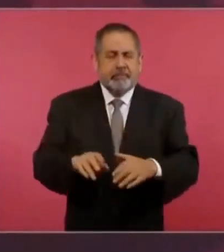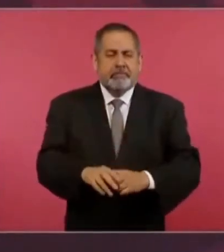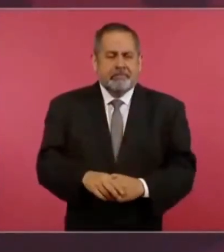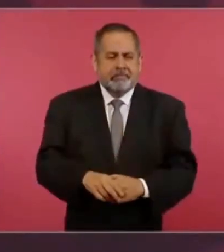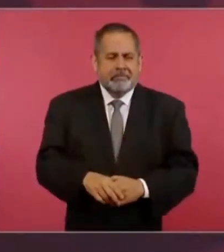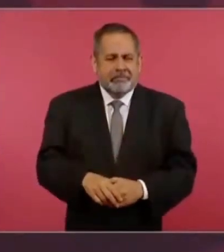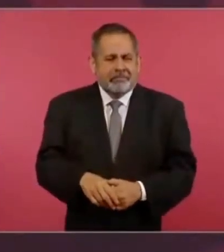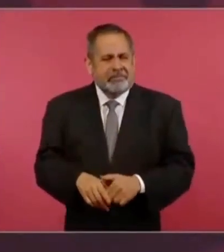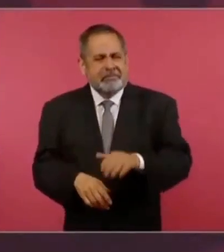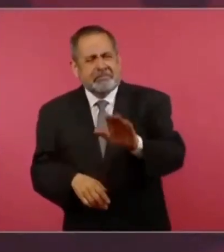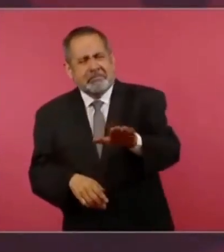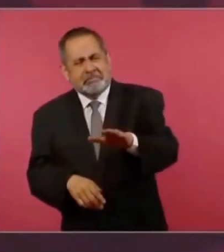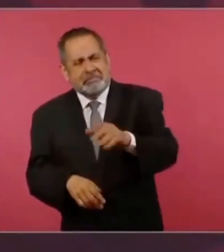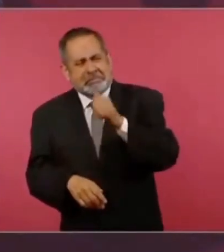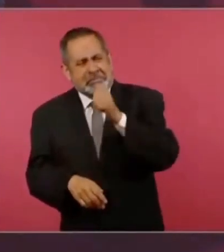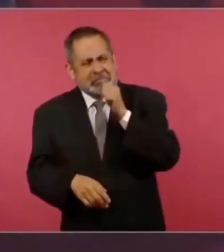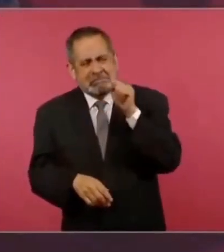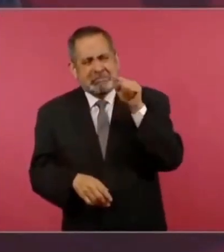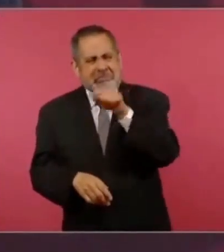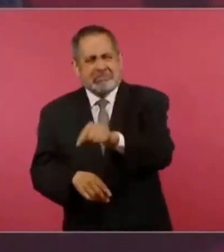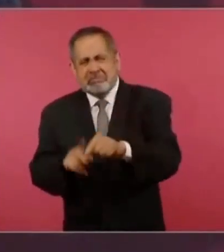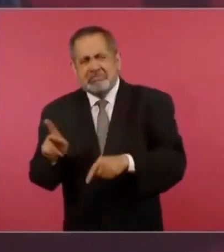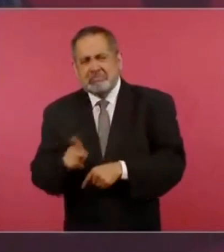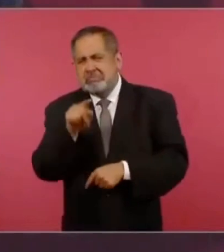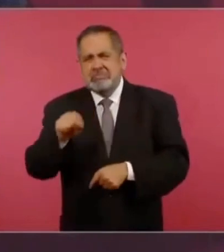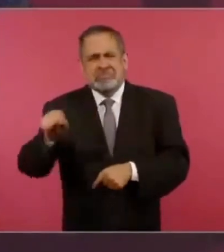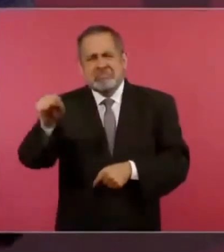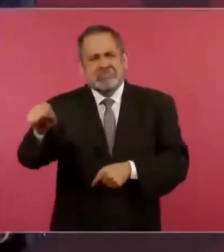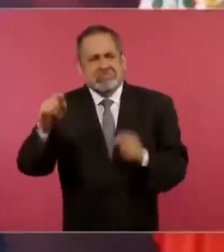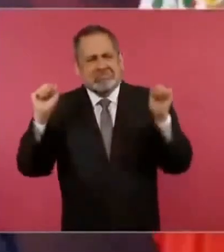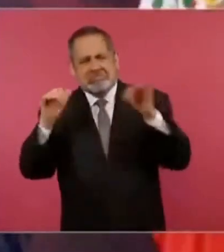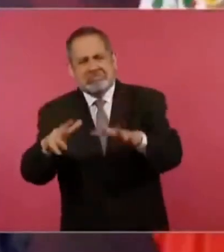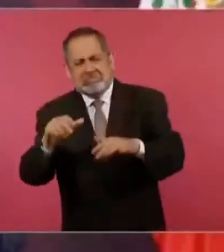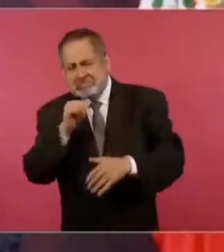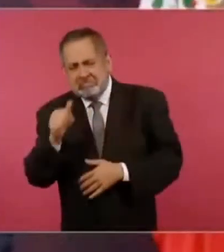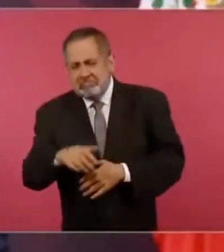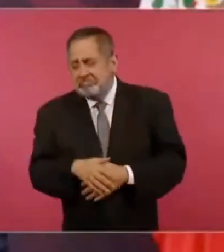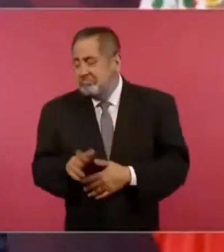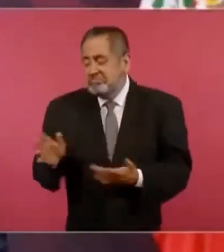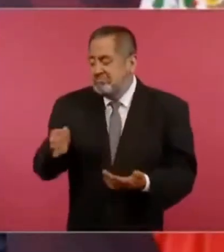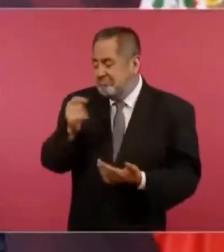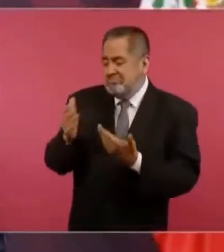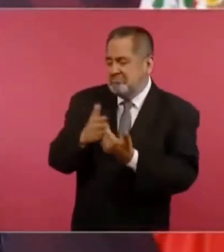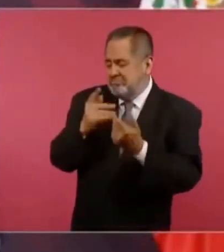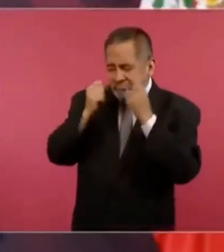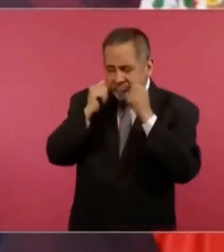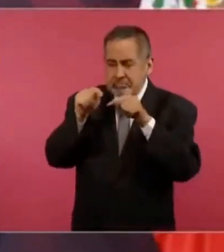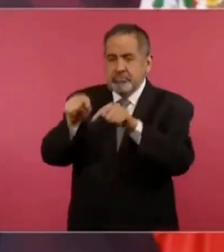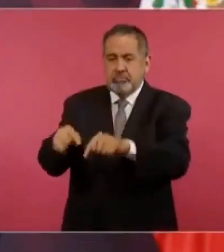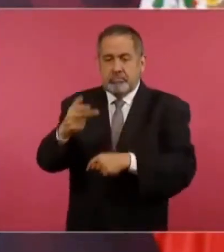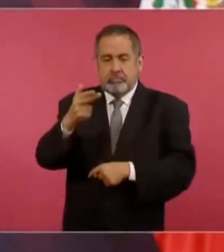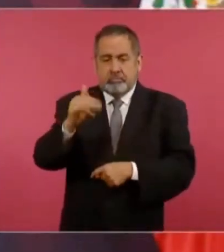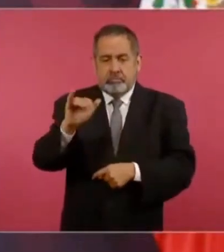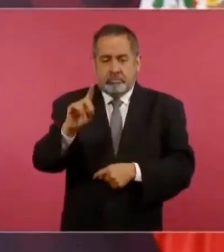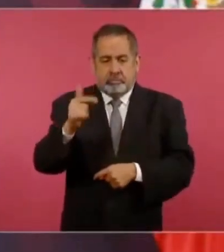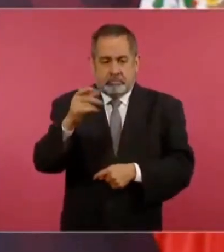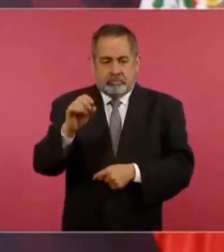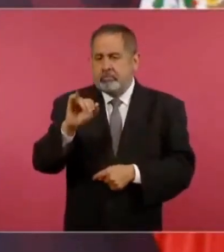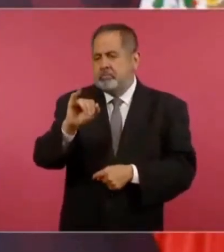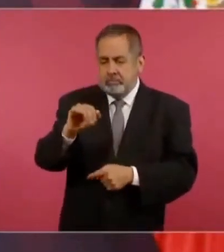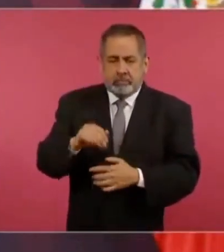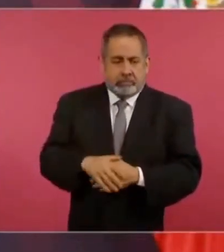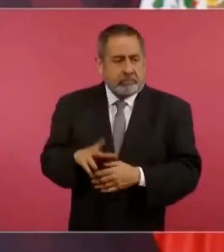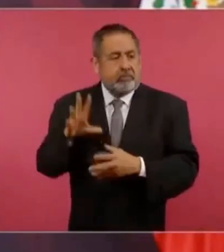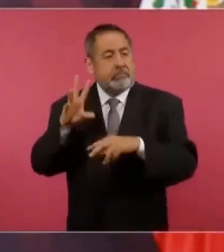no le han recibido, ¿verdad?, en los pueblos, en los municipios, no, pero en Hidalgo sí. Van a haber